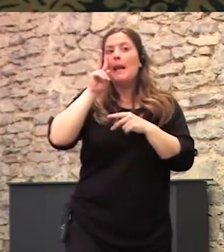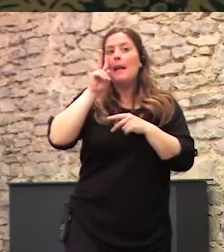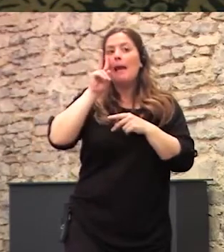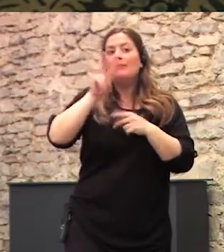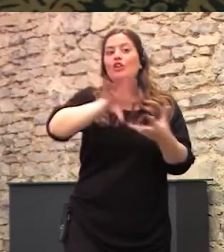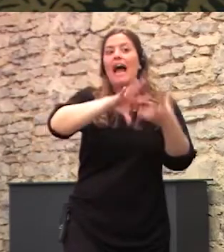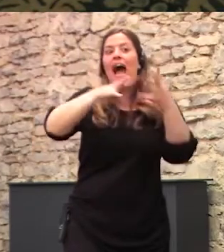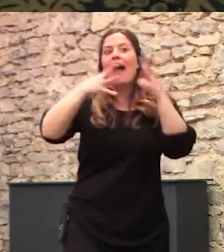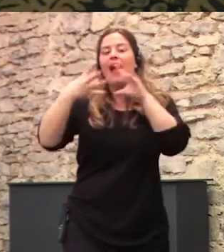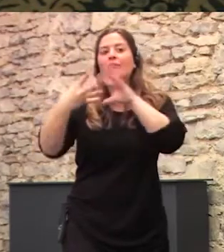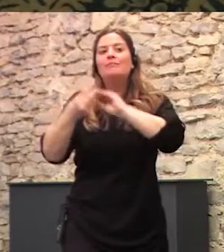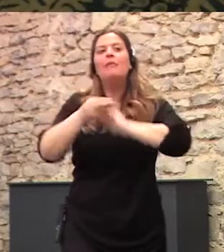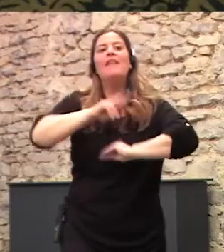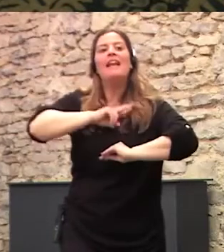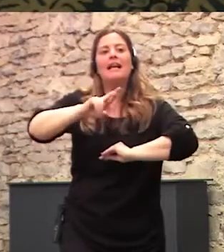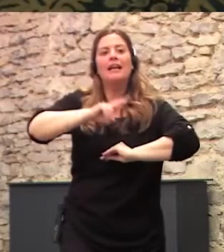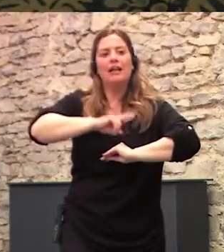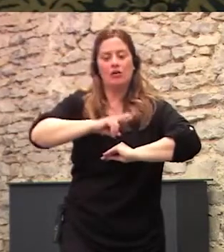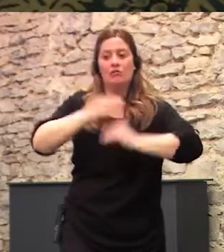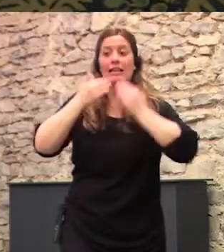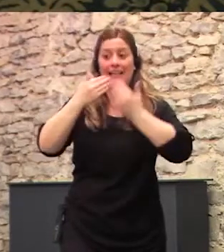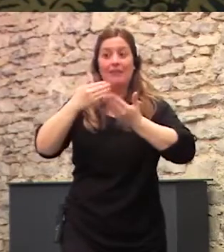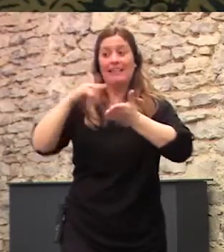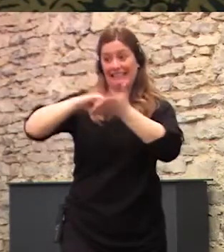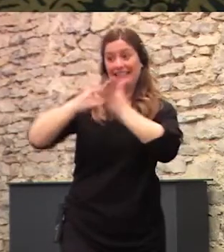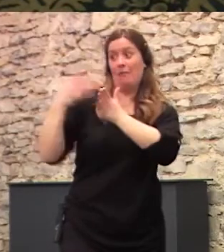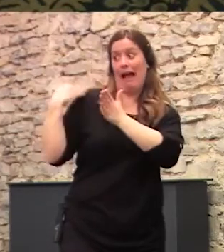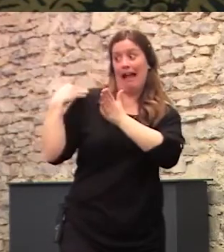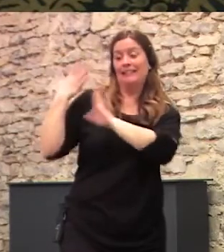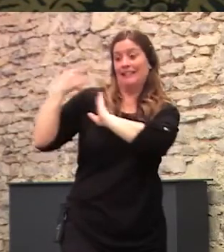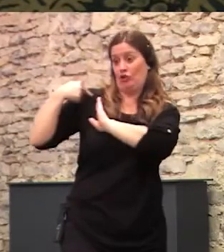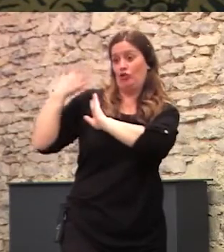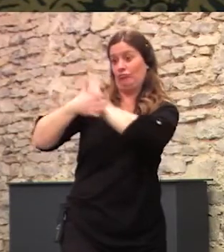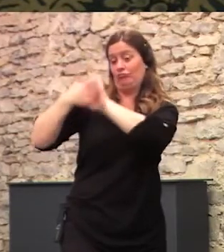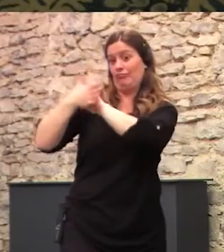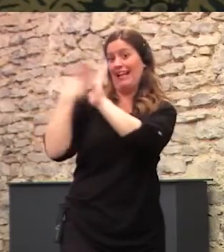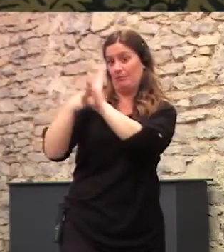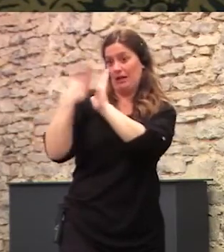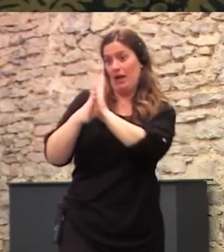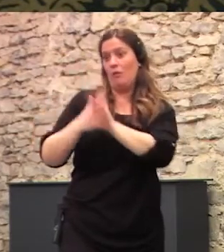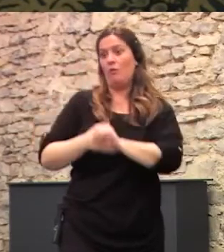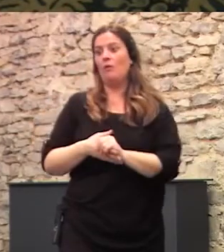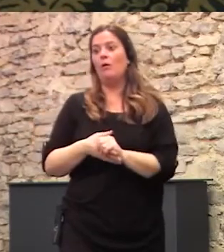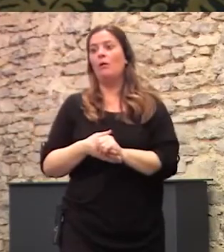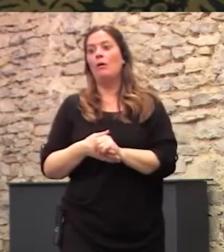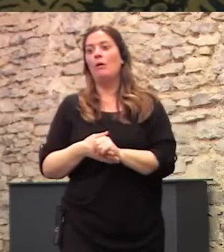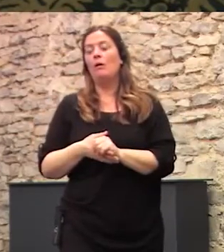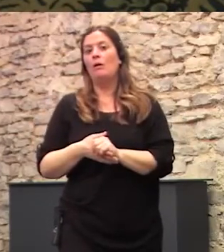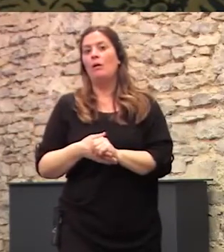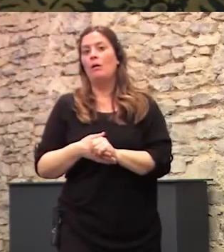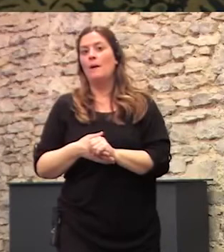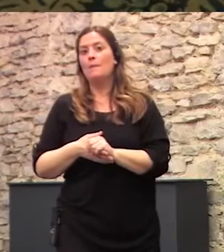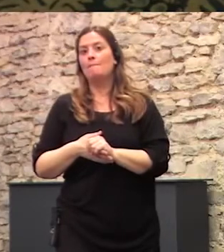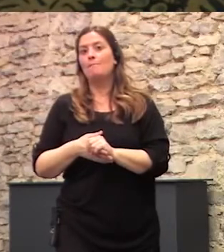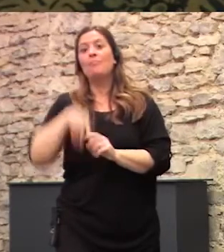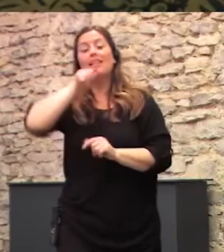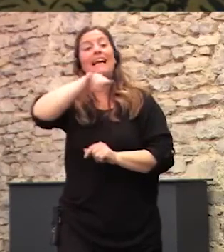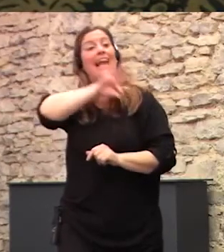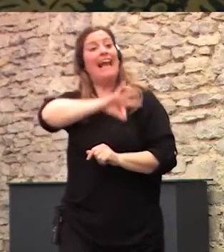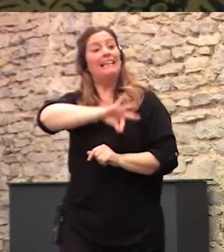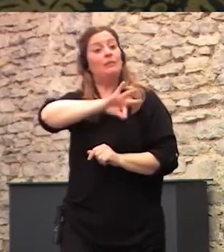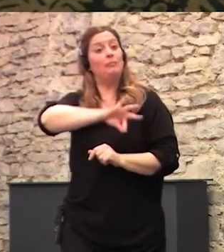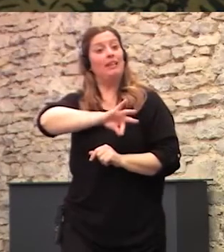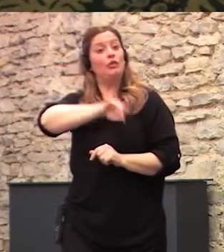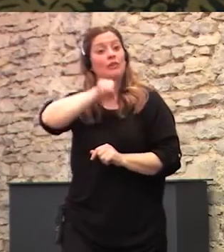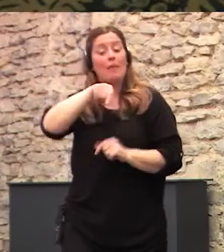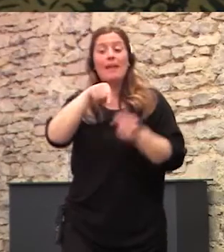través del ijtihad, lo que he explicado. Luego, también, tanto el espíritu como la letra del Corán